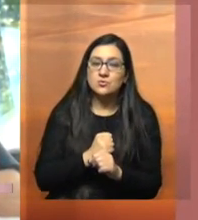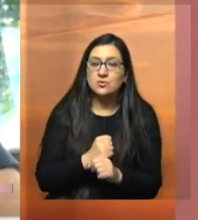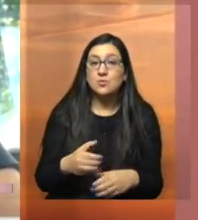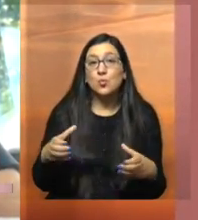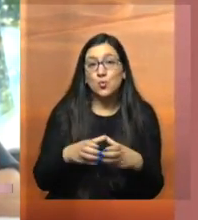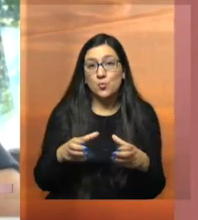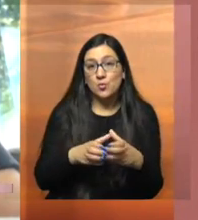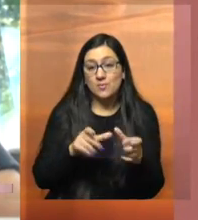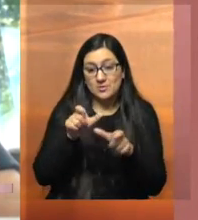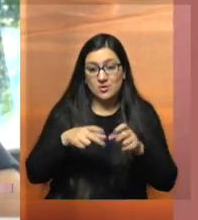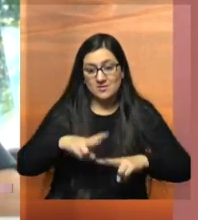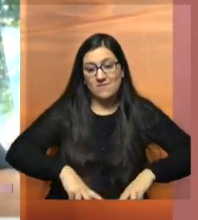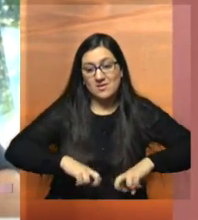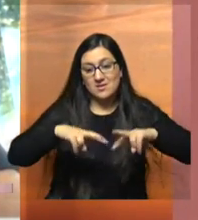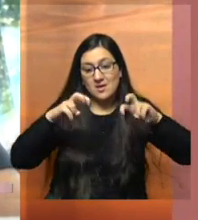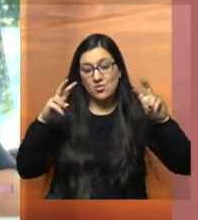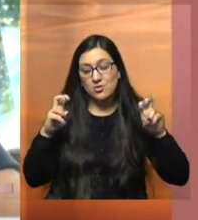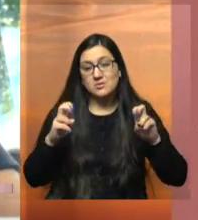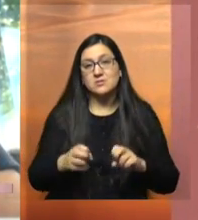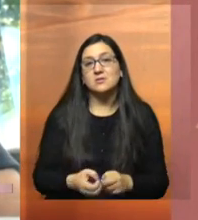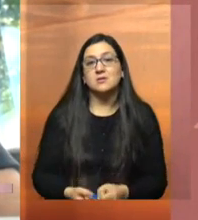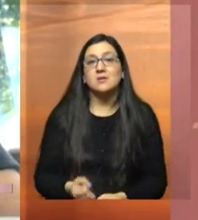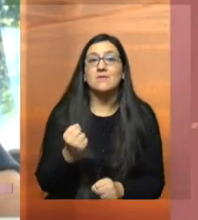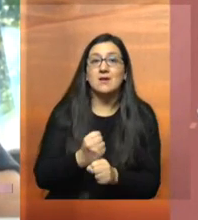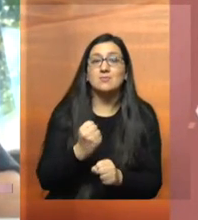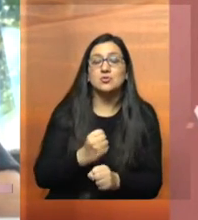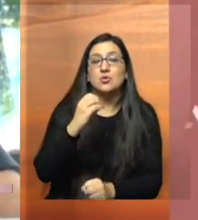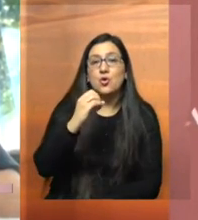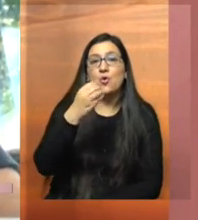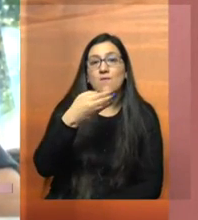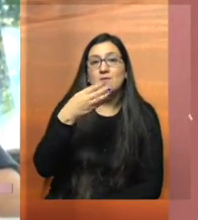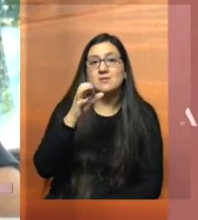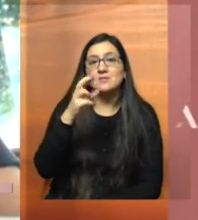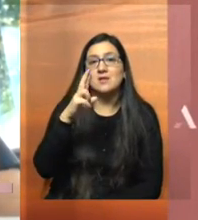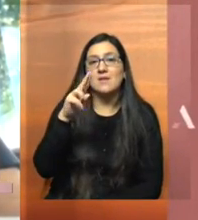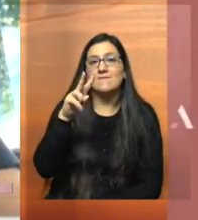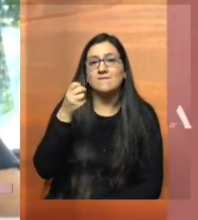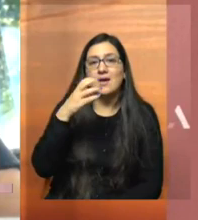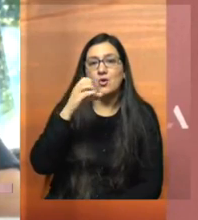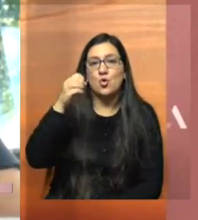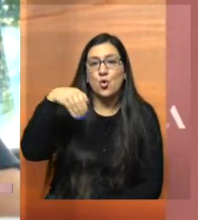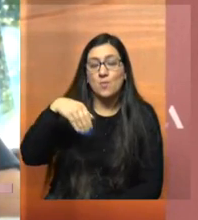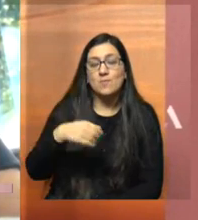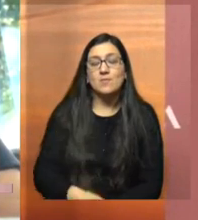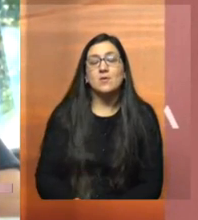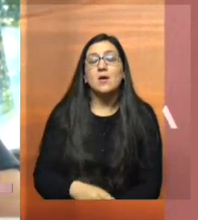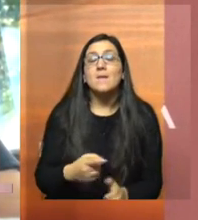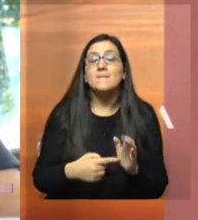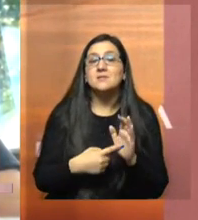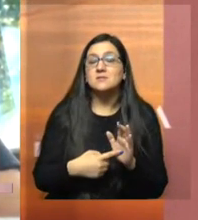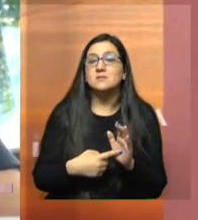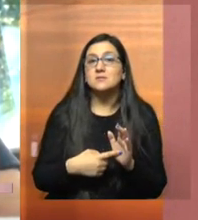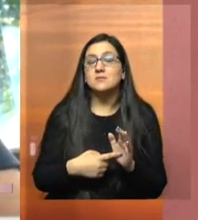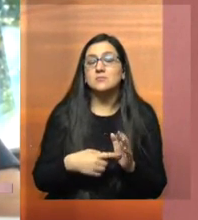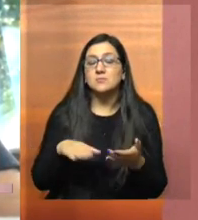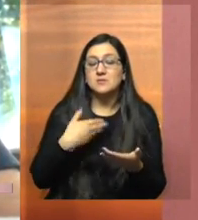de investigadores que conformamos Observacón y particularmente liderados por Gustavo, venimos presentando algunas preocupaciones,